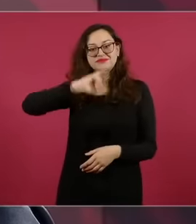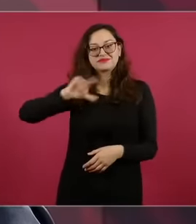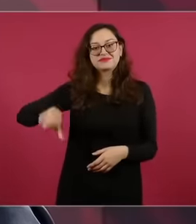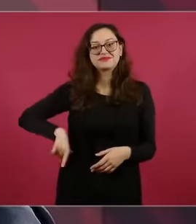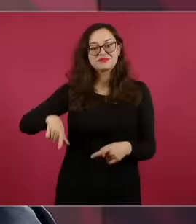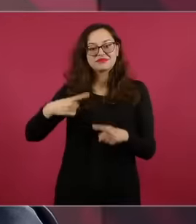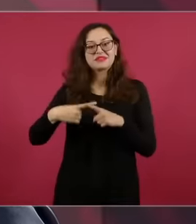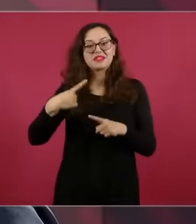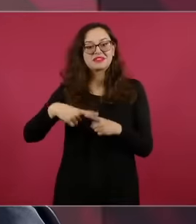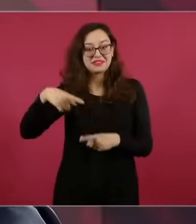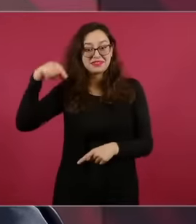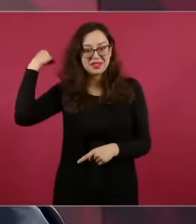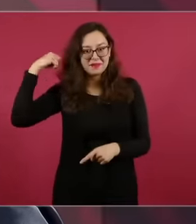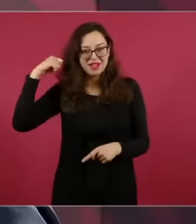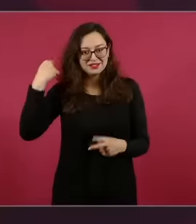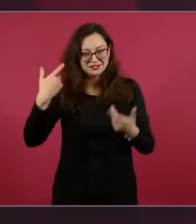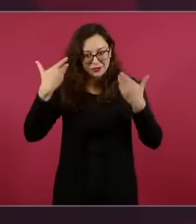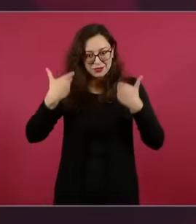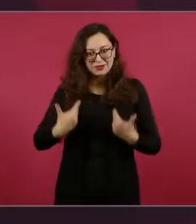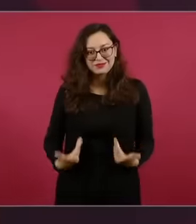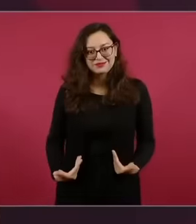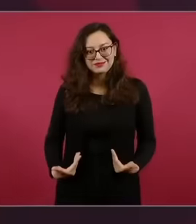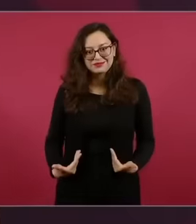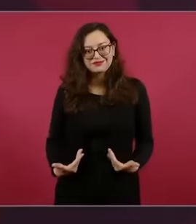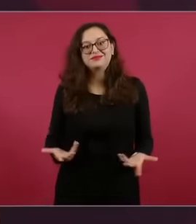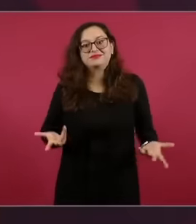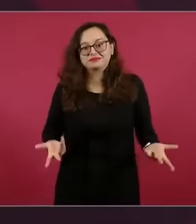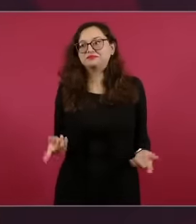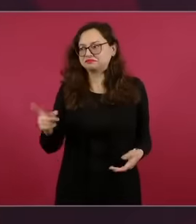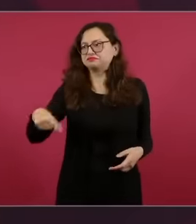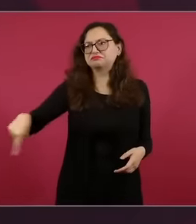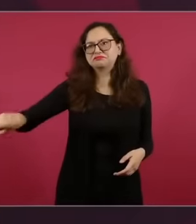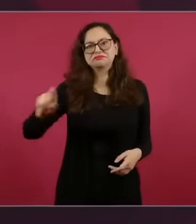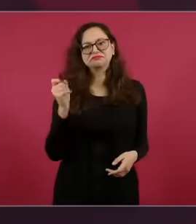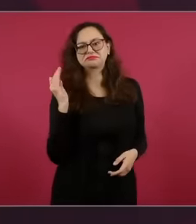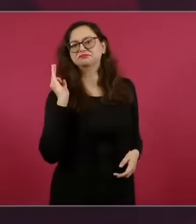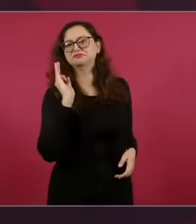Se necesita, ¿no?, tener